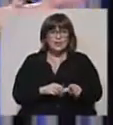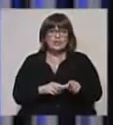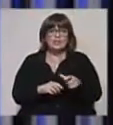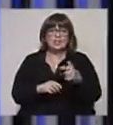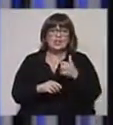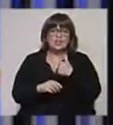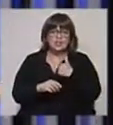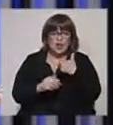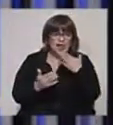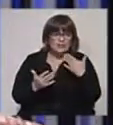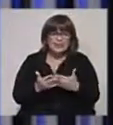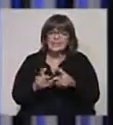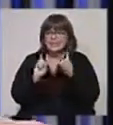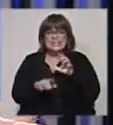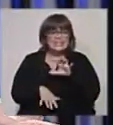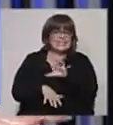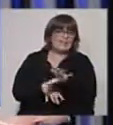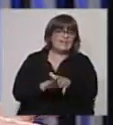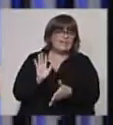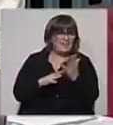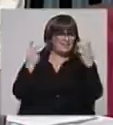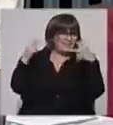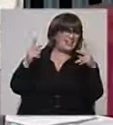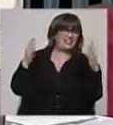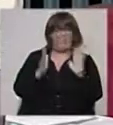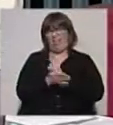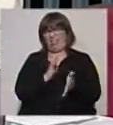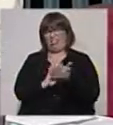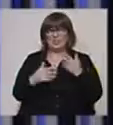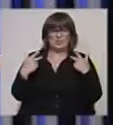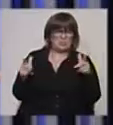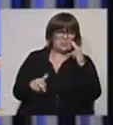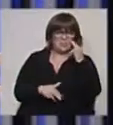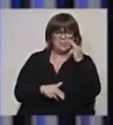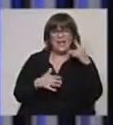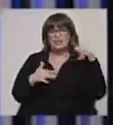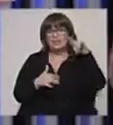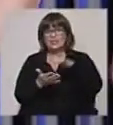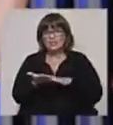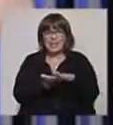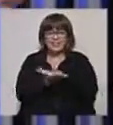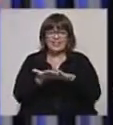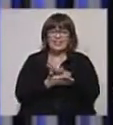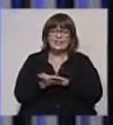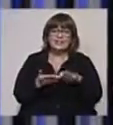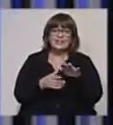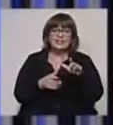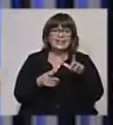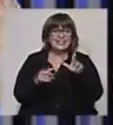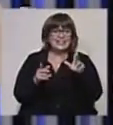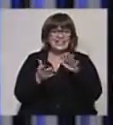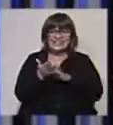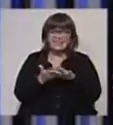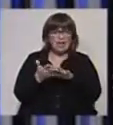entre que admiro y los odio, que es como que viajan y te dicen, no pasa nada, la altura no pasa nada, el avión no te hace nada? Esa gente que nada de lo externo le